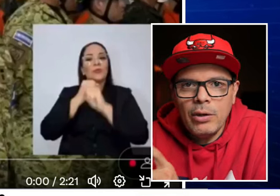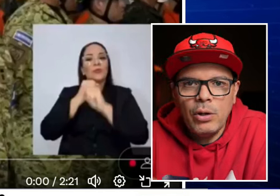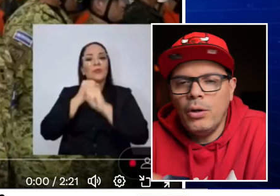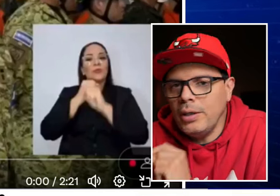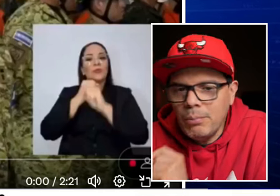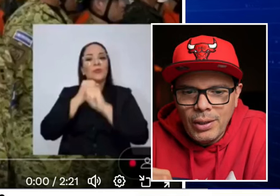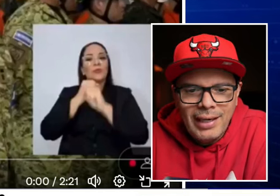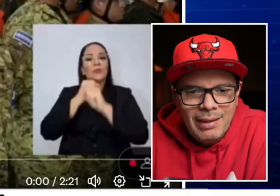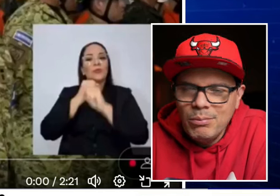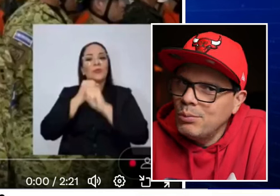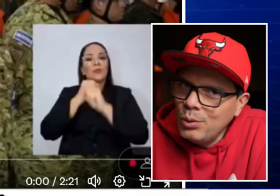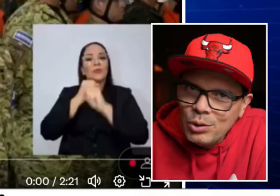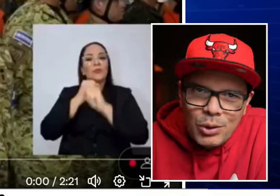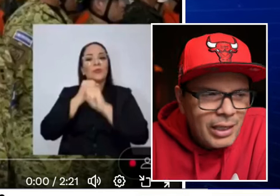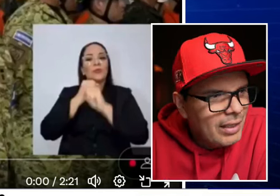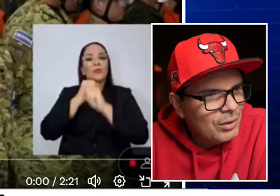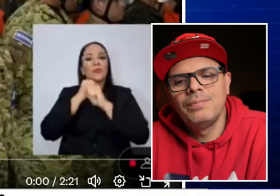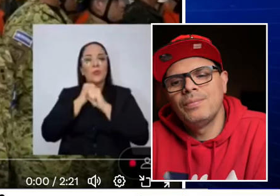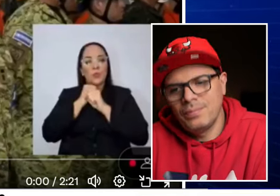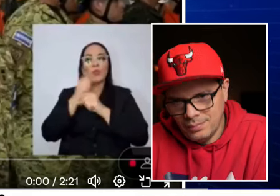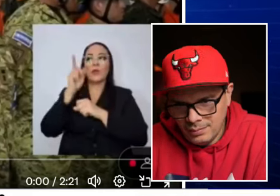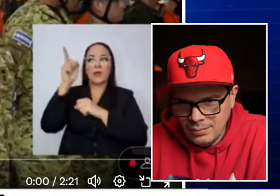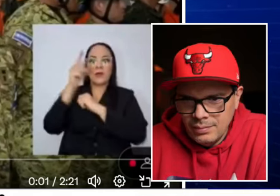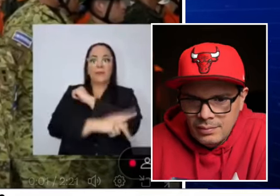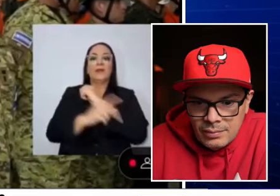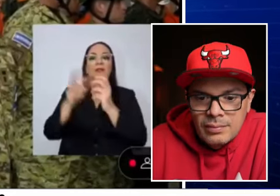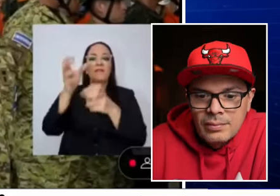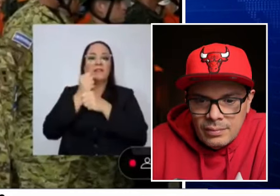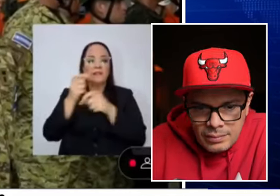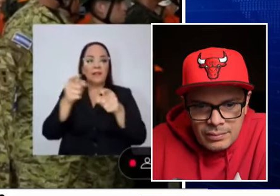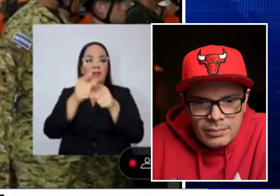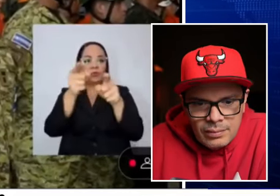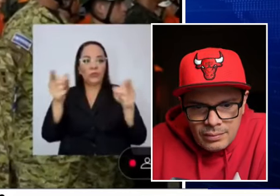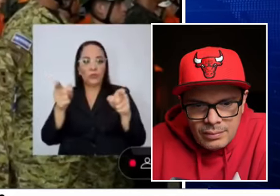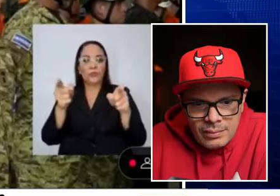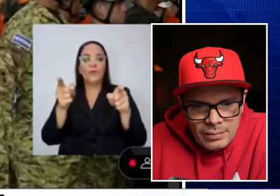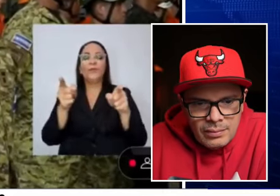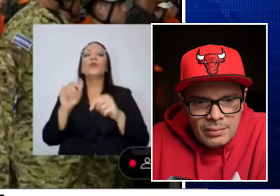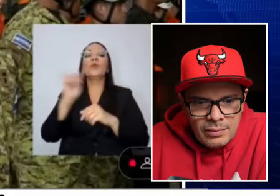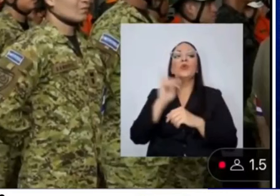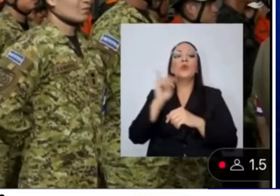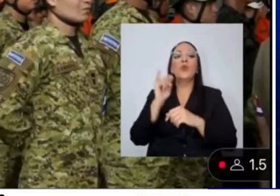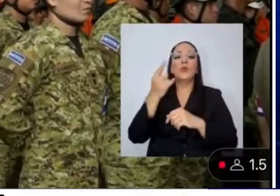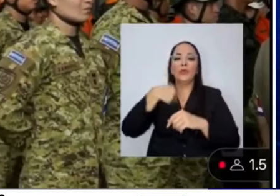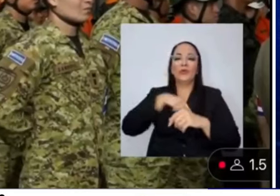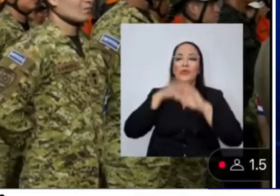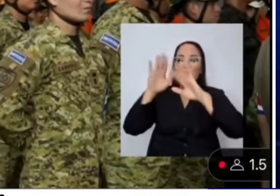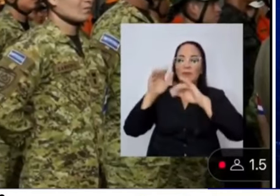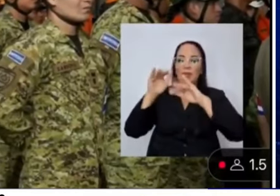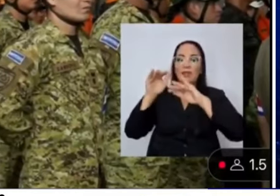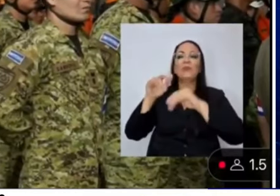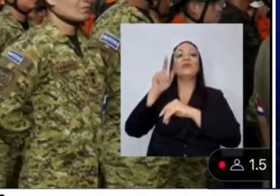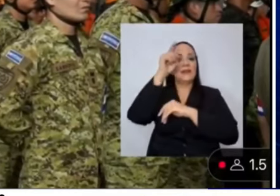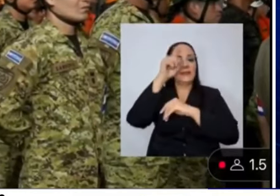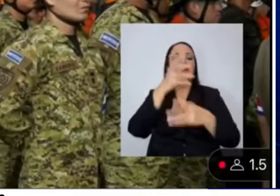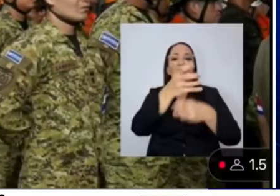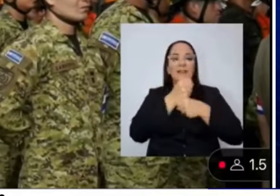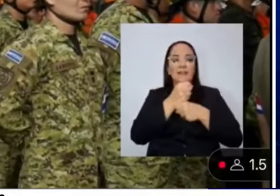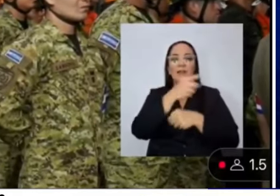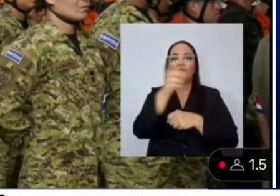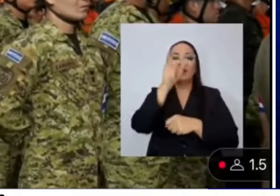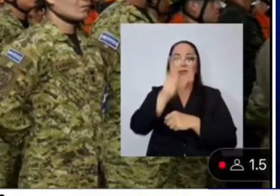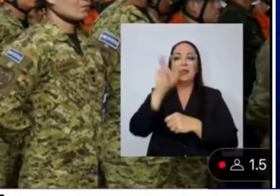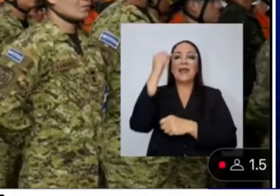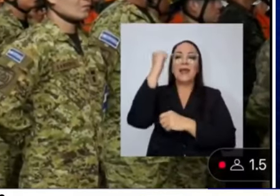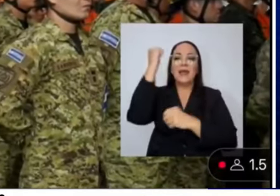palabras. Póngale coco y póngale mucho queso. Vivir como los despedimos nosotros, como